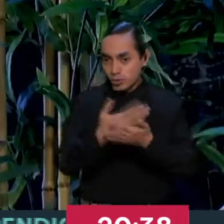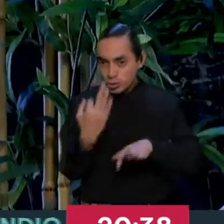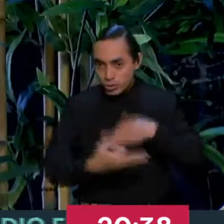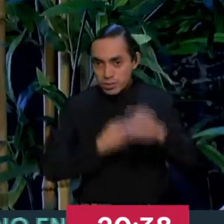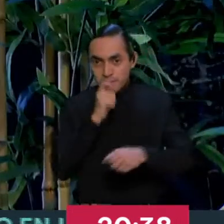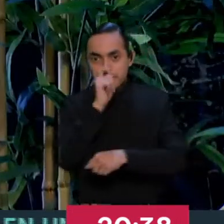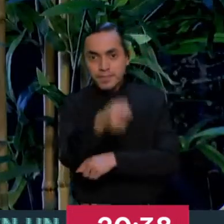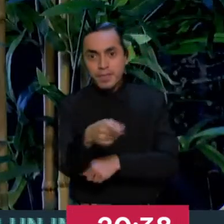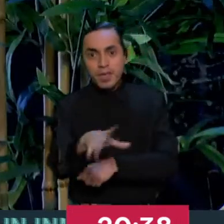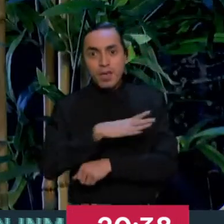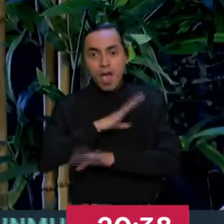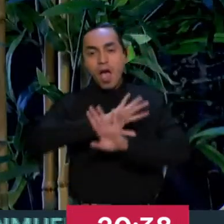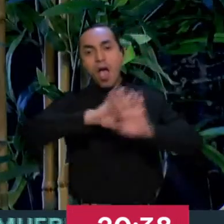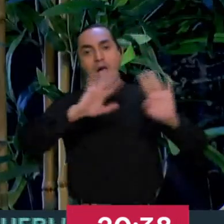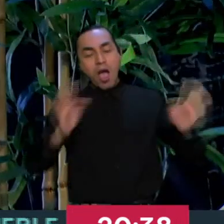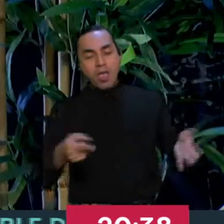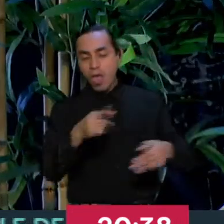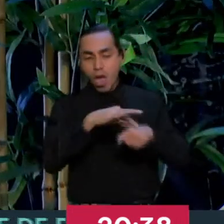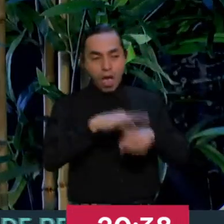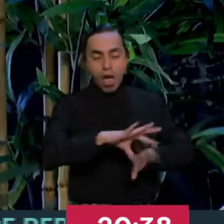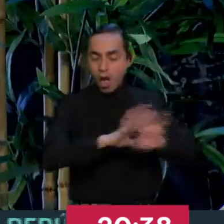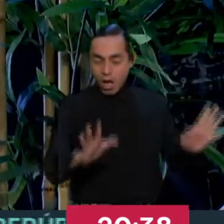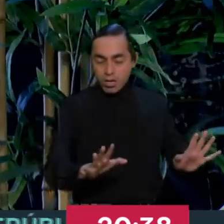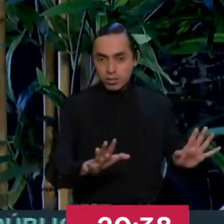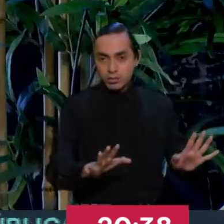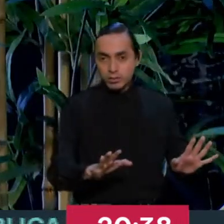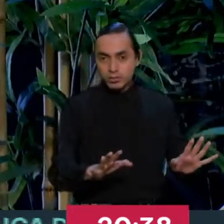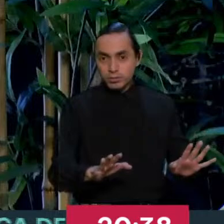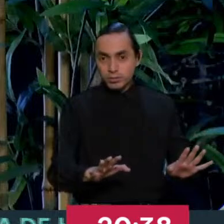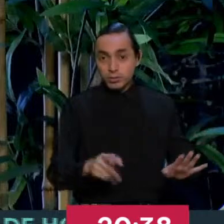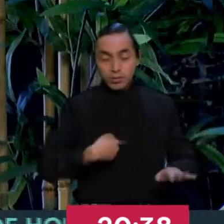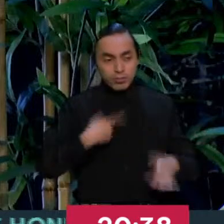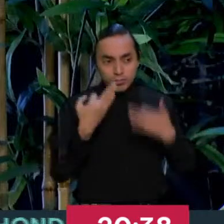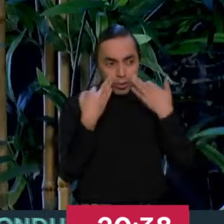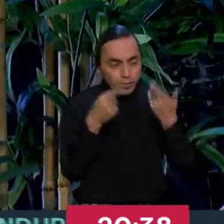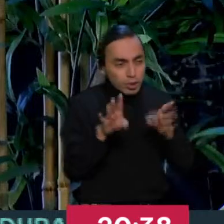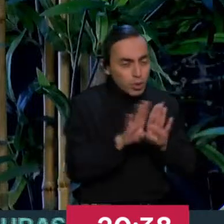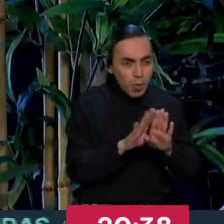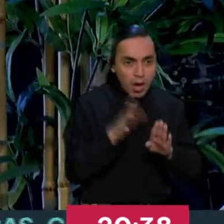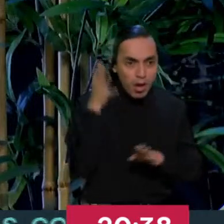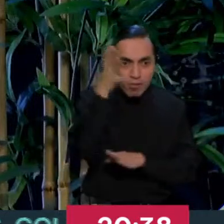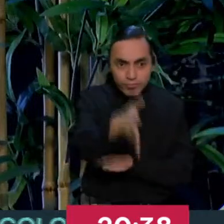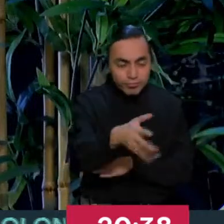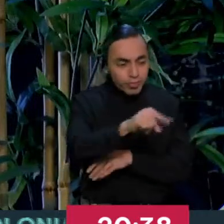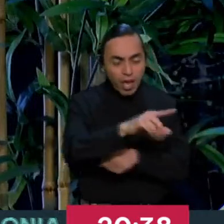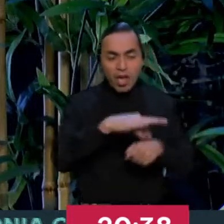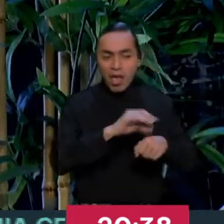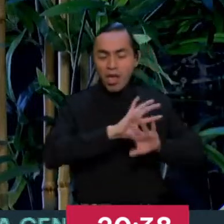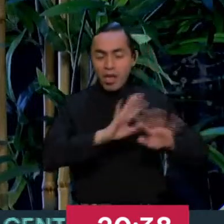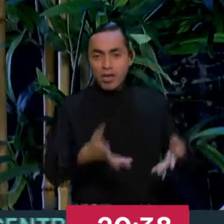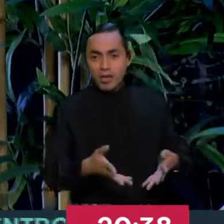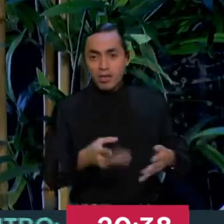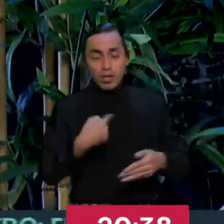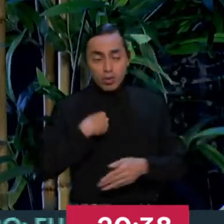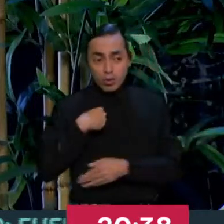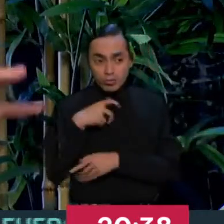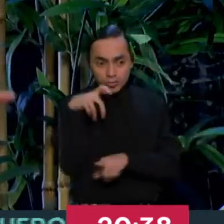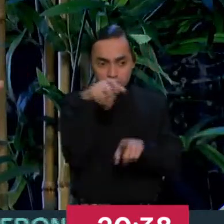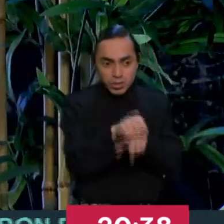hecho, ¿no? Sino como, no, si no lo vemos como un horizonte, sino como un hecho, y no concebimos que lo que está sucediendo en este momento